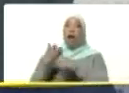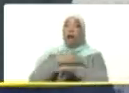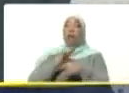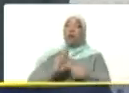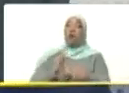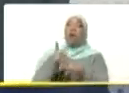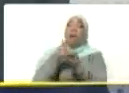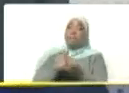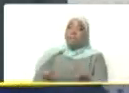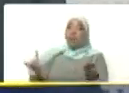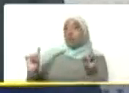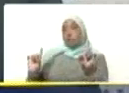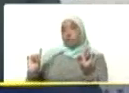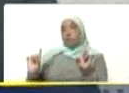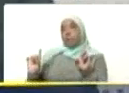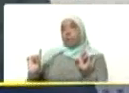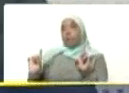embargo,